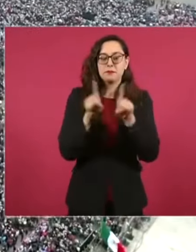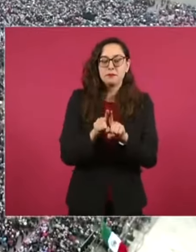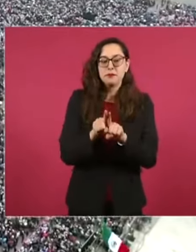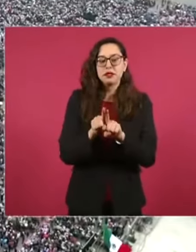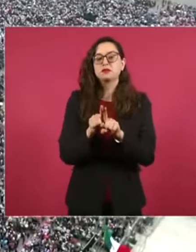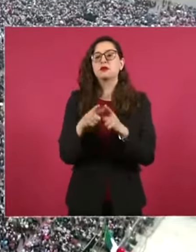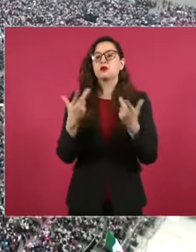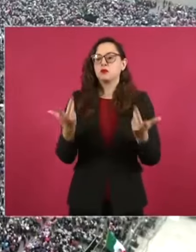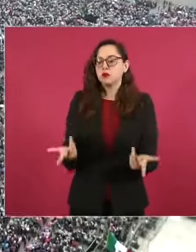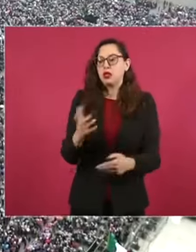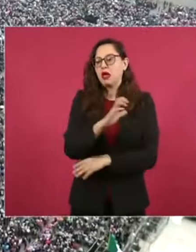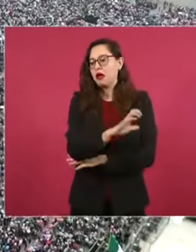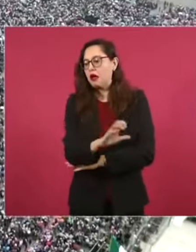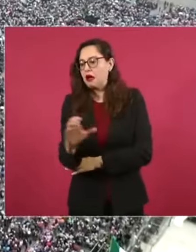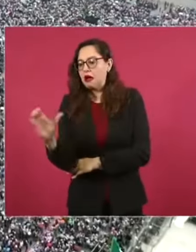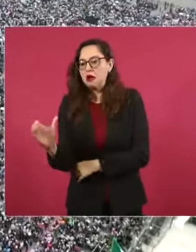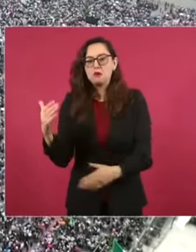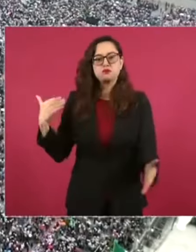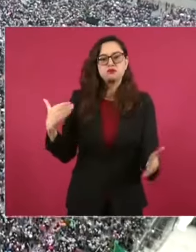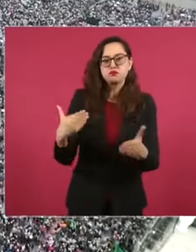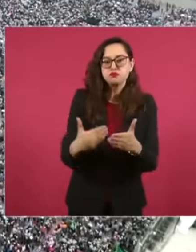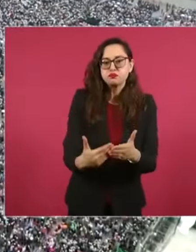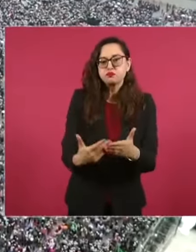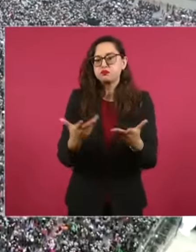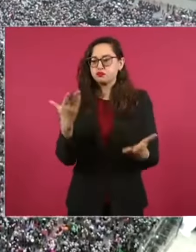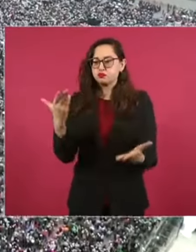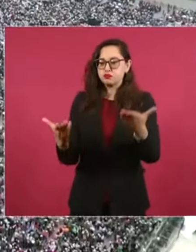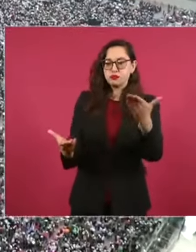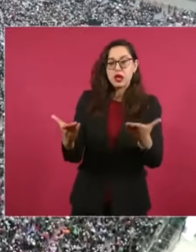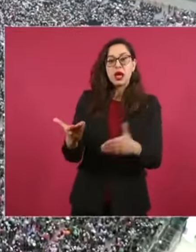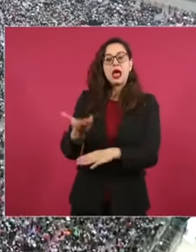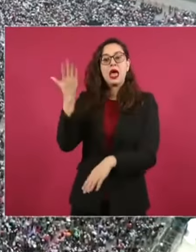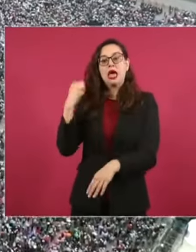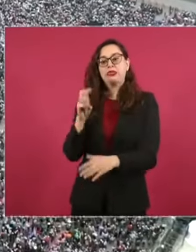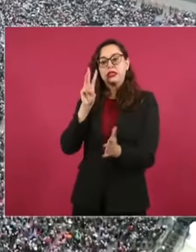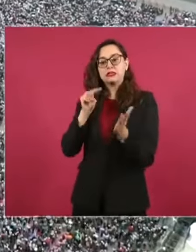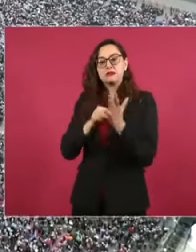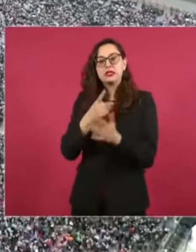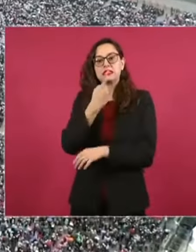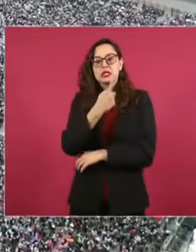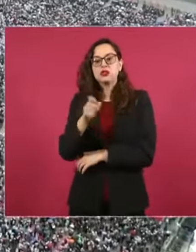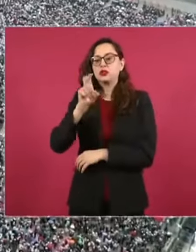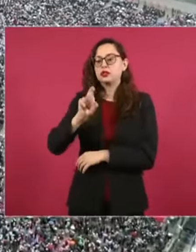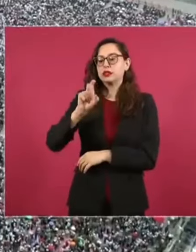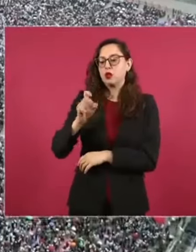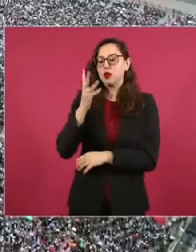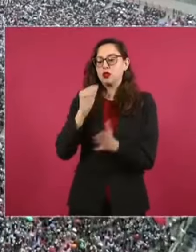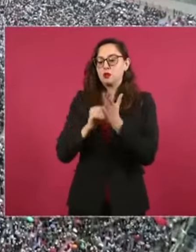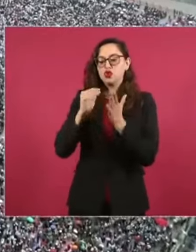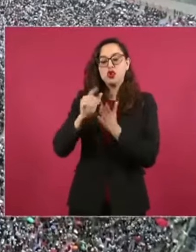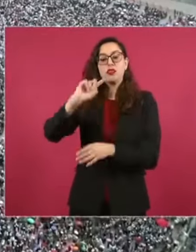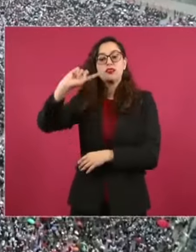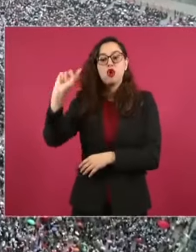balanza agroindustrial en este periodo pasó de 3.134 millones de